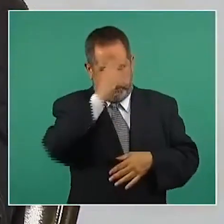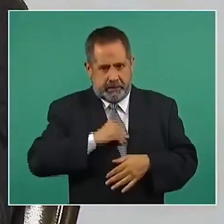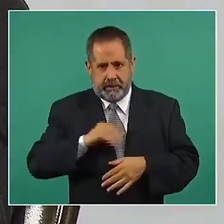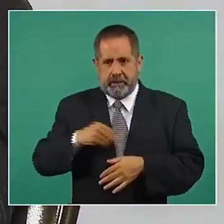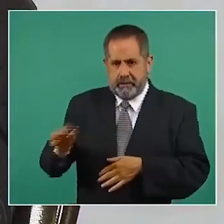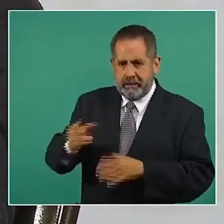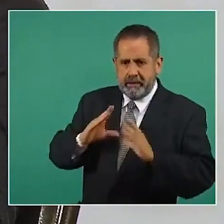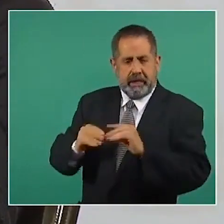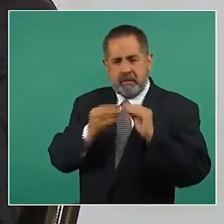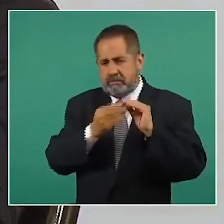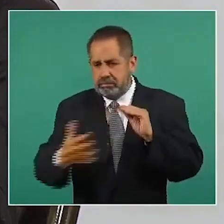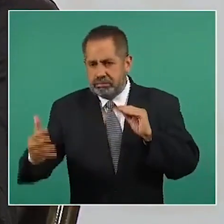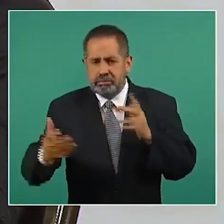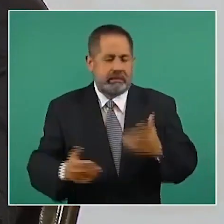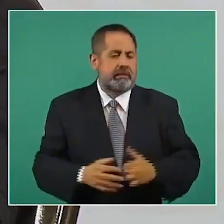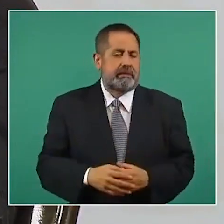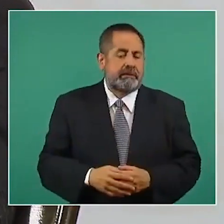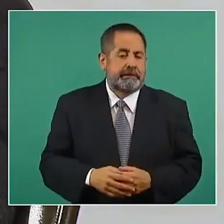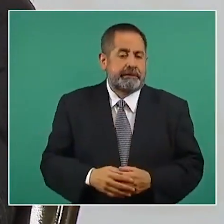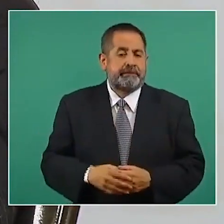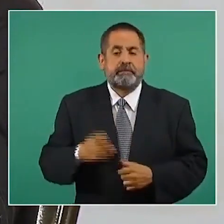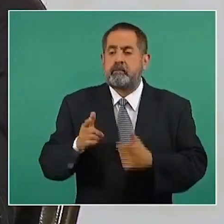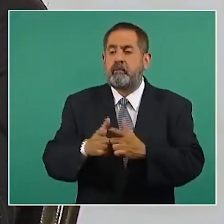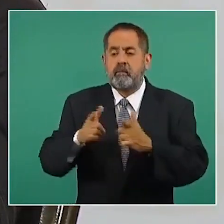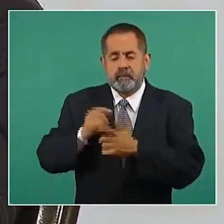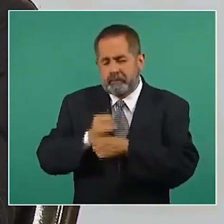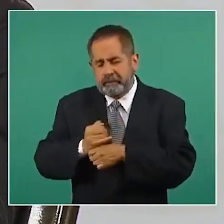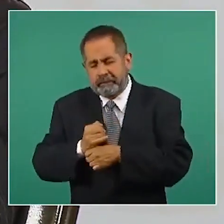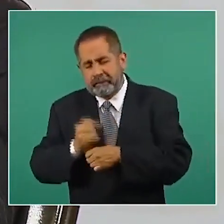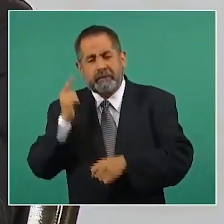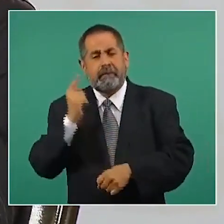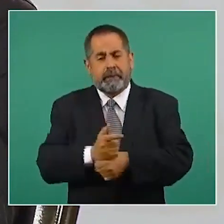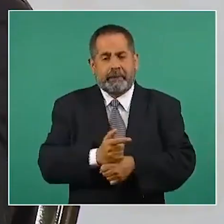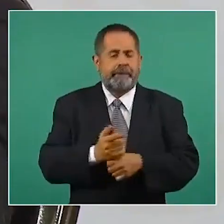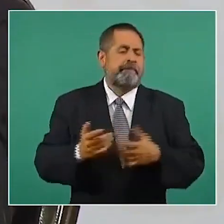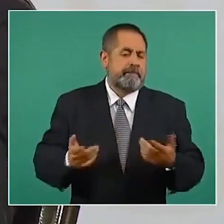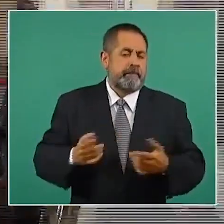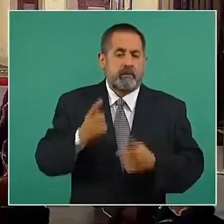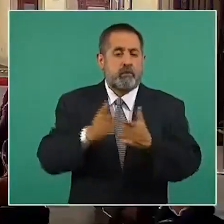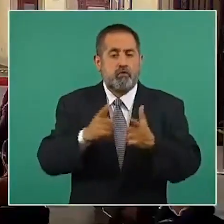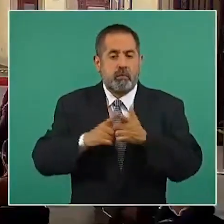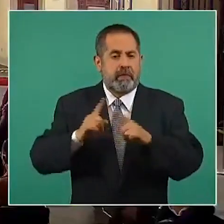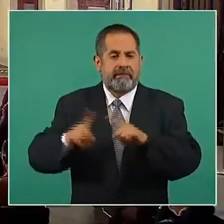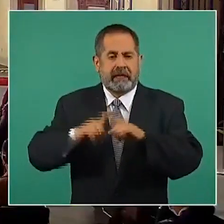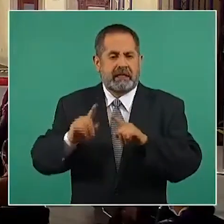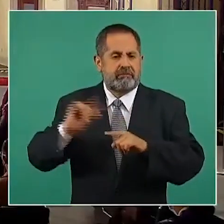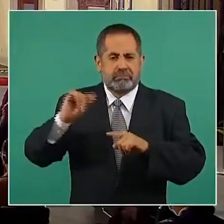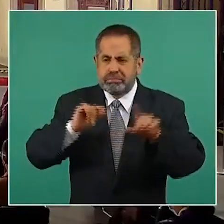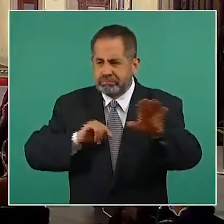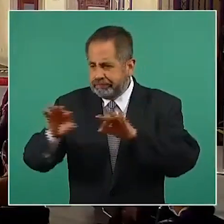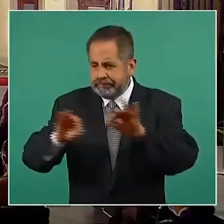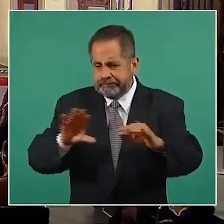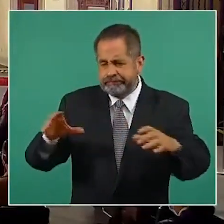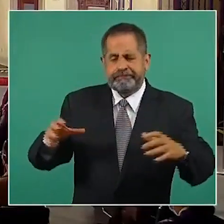hospitales. En cuanto al grupo de investigación científica, se formó un grupo multidisciplinario